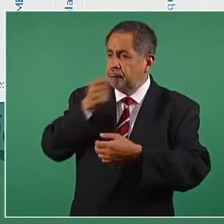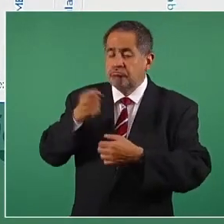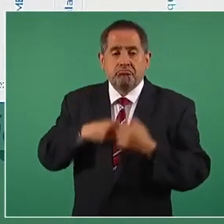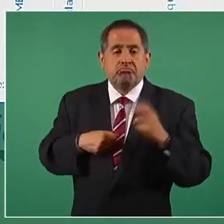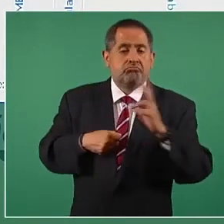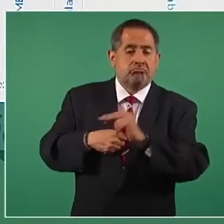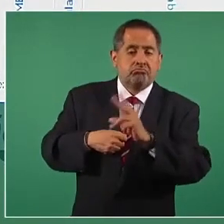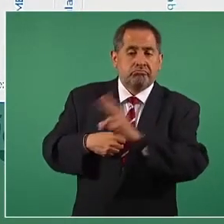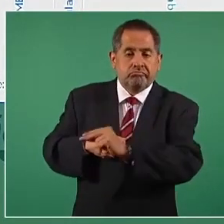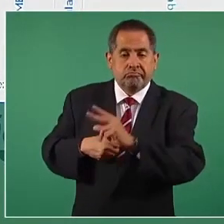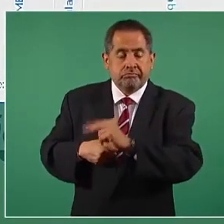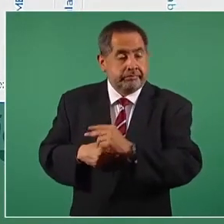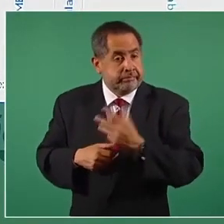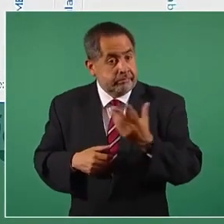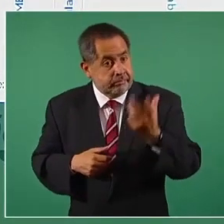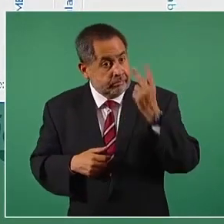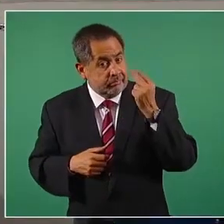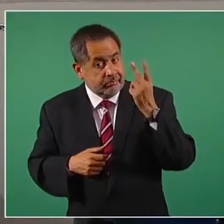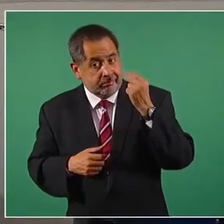Una cuota de